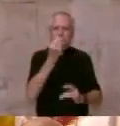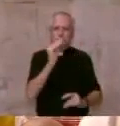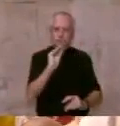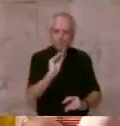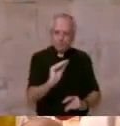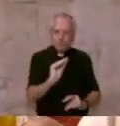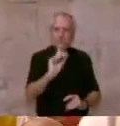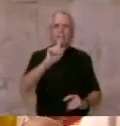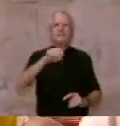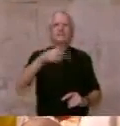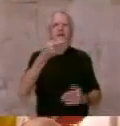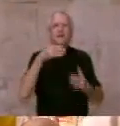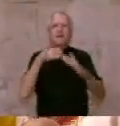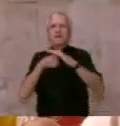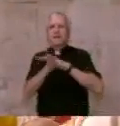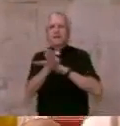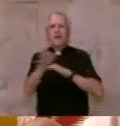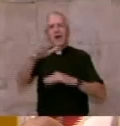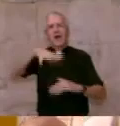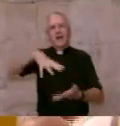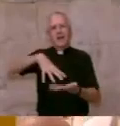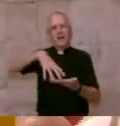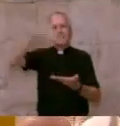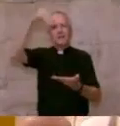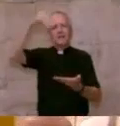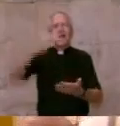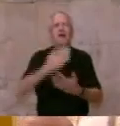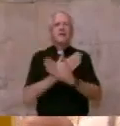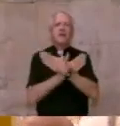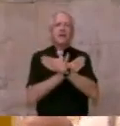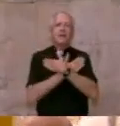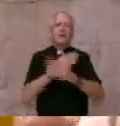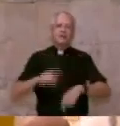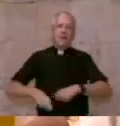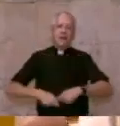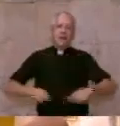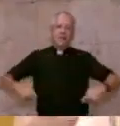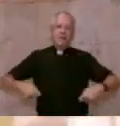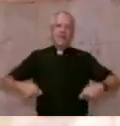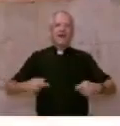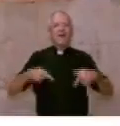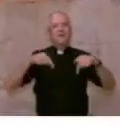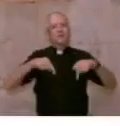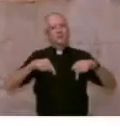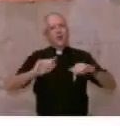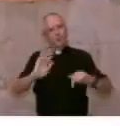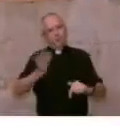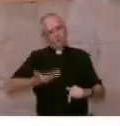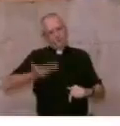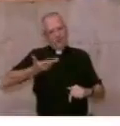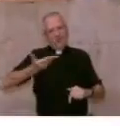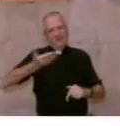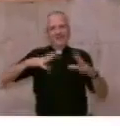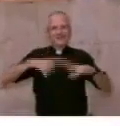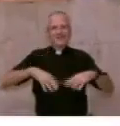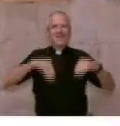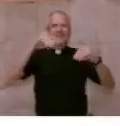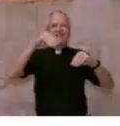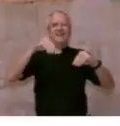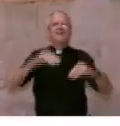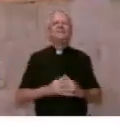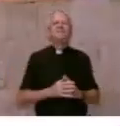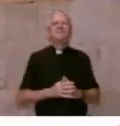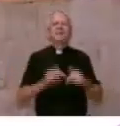Cristo, se ha dirigido a la capilla de la Virgen de la Cinta, un lugar emblemático de esta catedral de Tortosa, patrona de la ciudad de